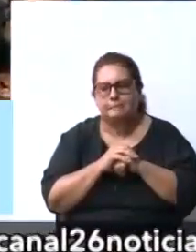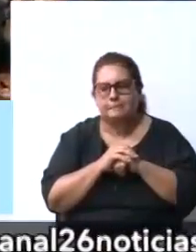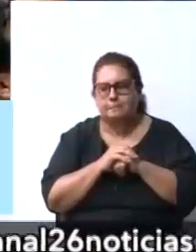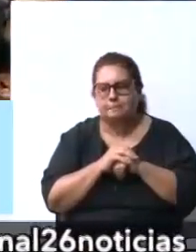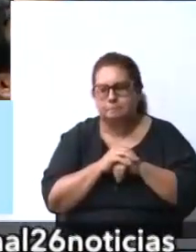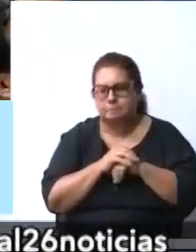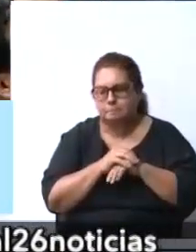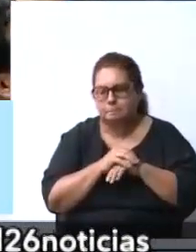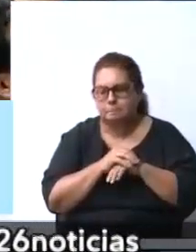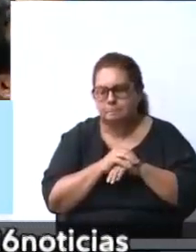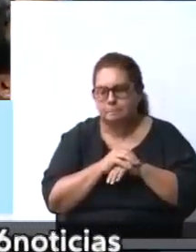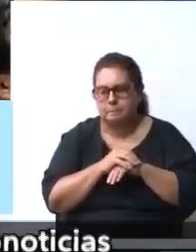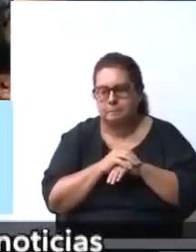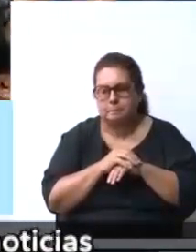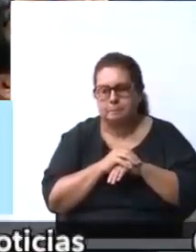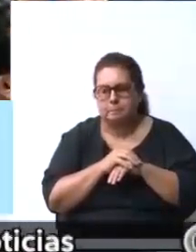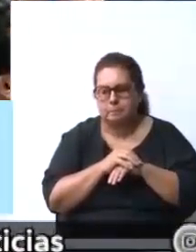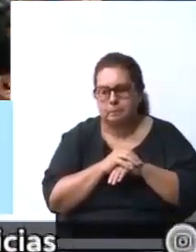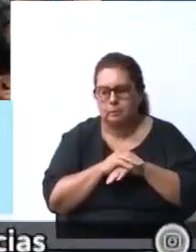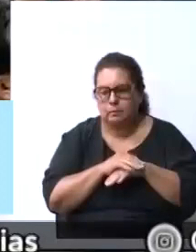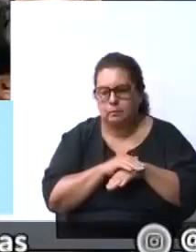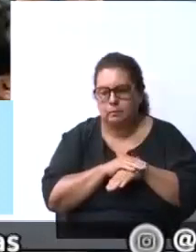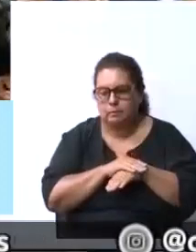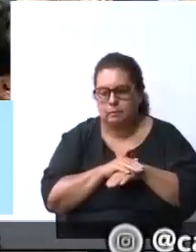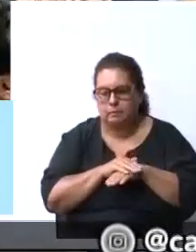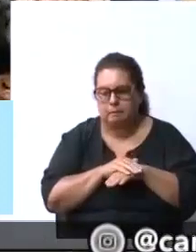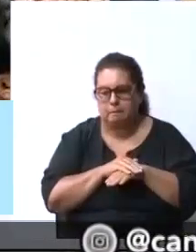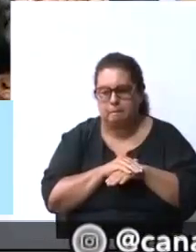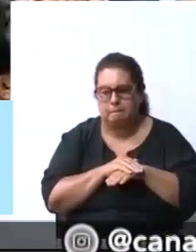Donde la ley es igual para todos.